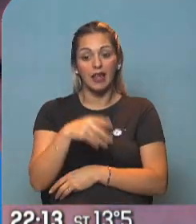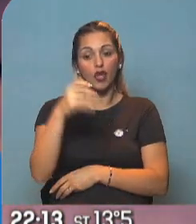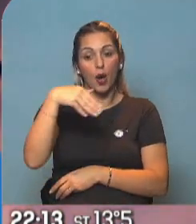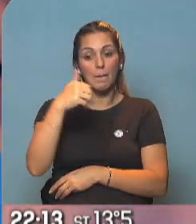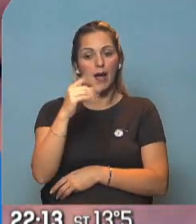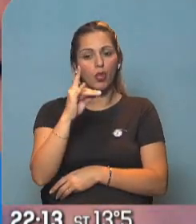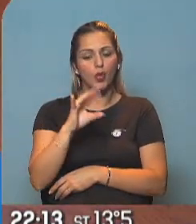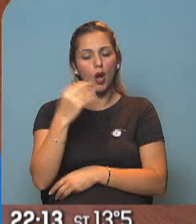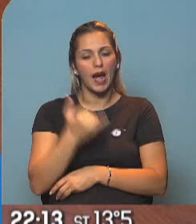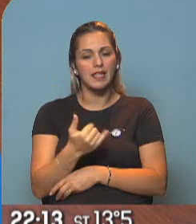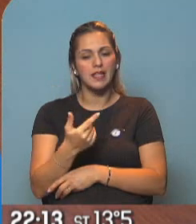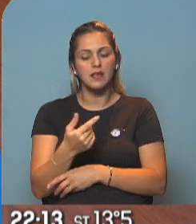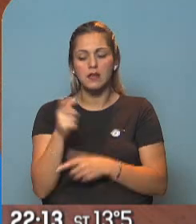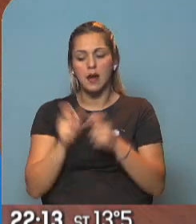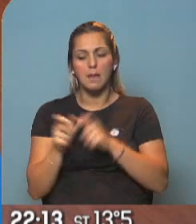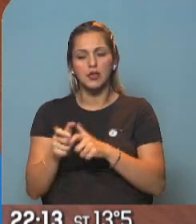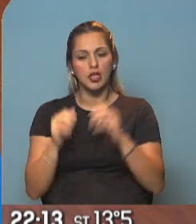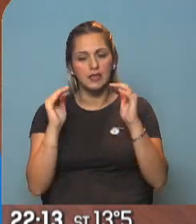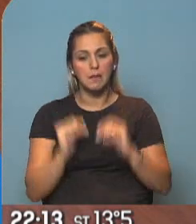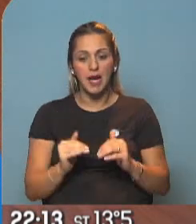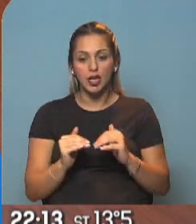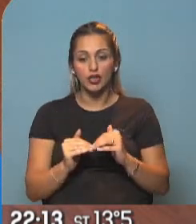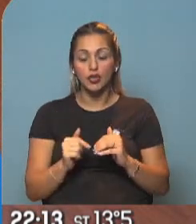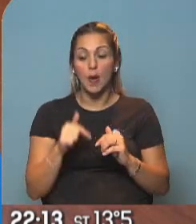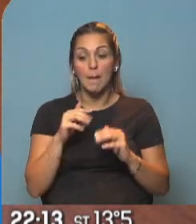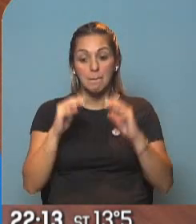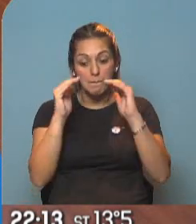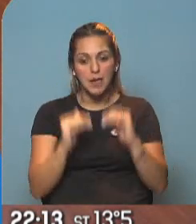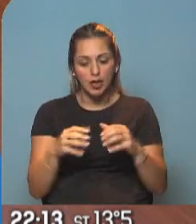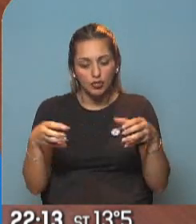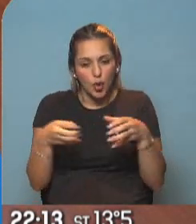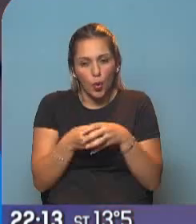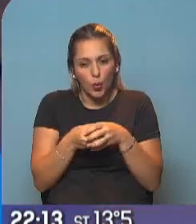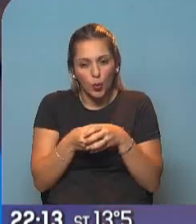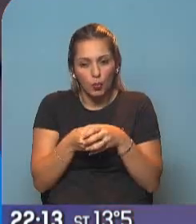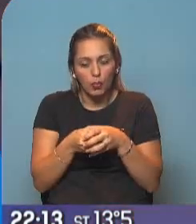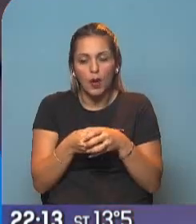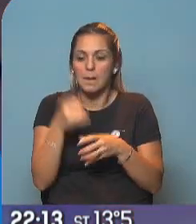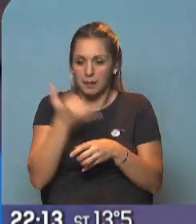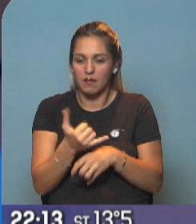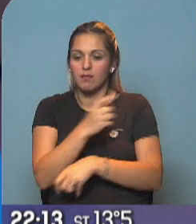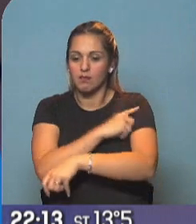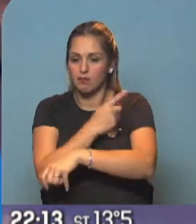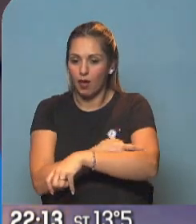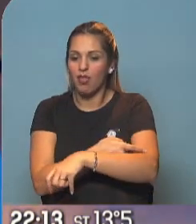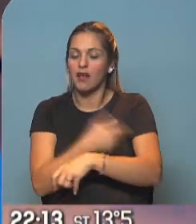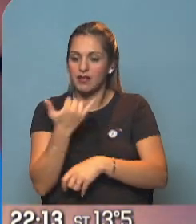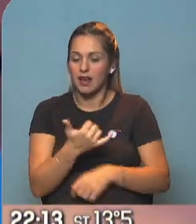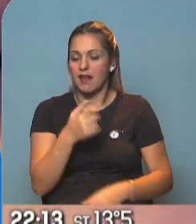una minoría activa, pero bastante fuerte, digamos, que es minoritaria respecto al electorado en general, pero sigue siendo